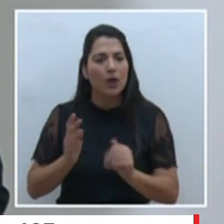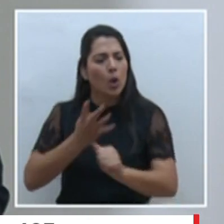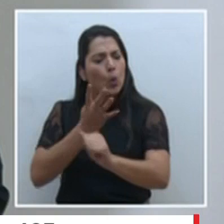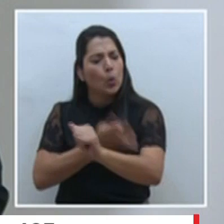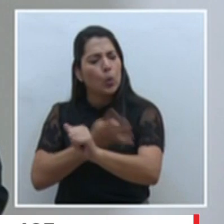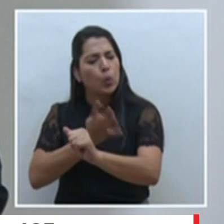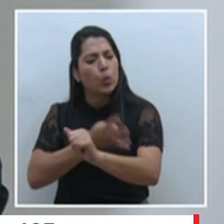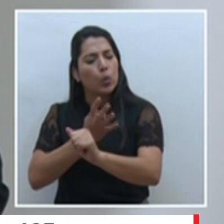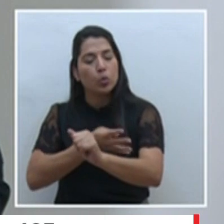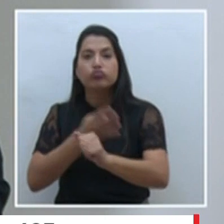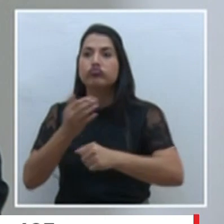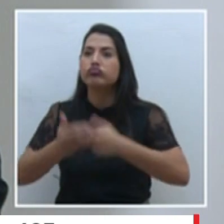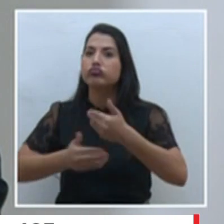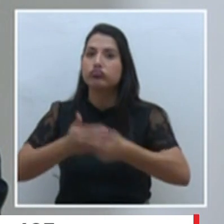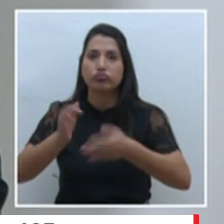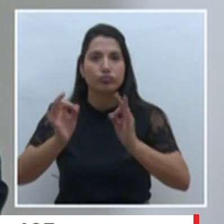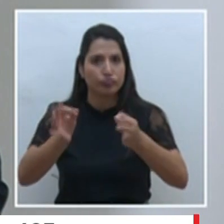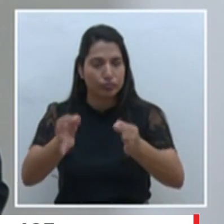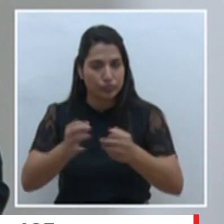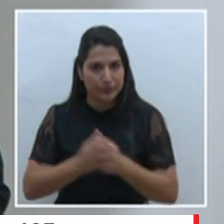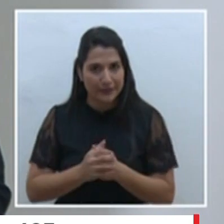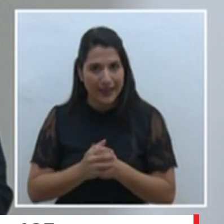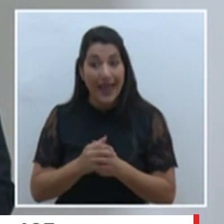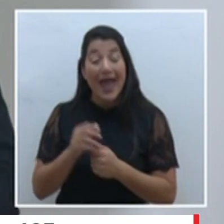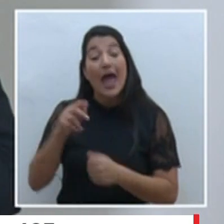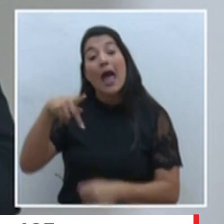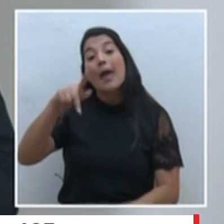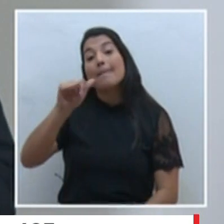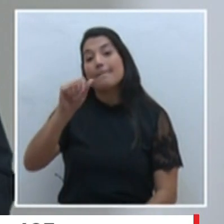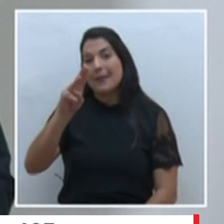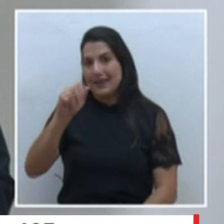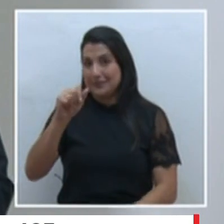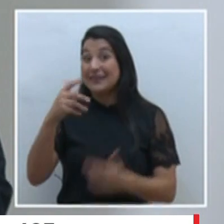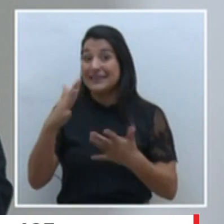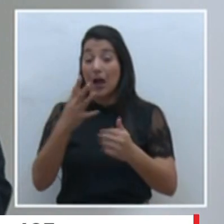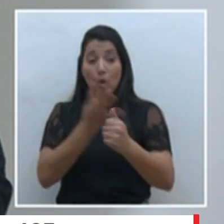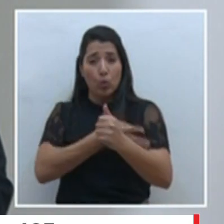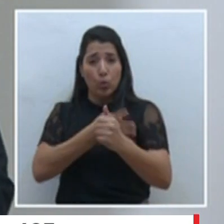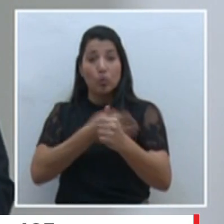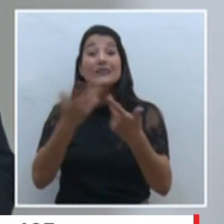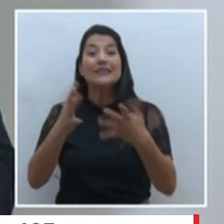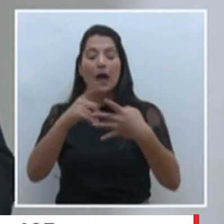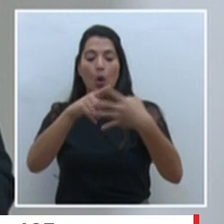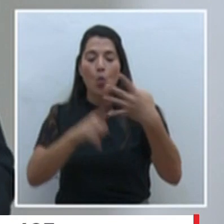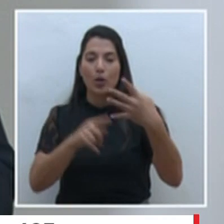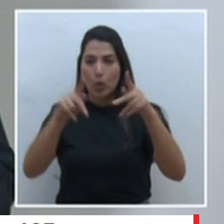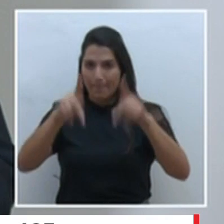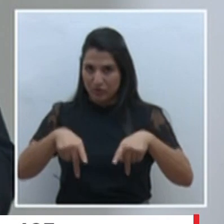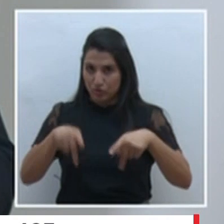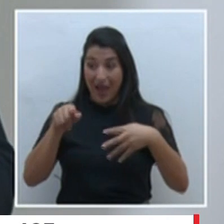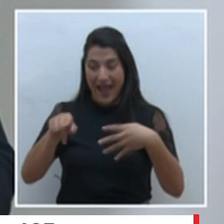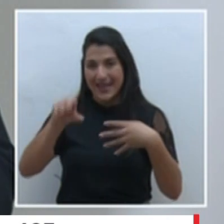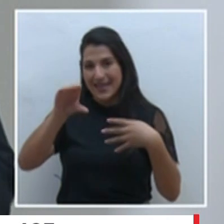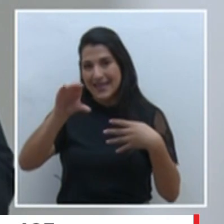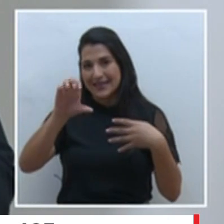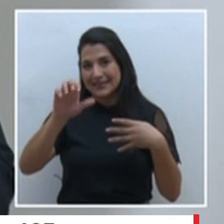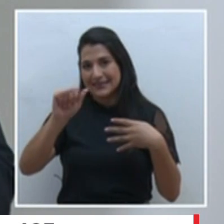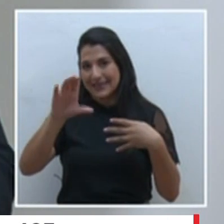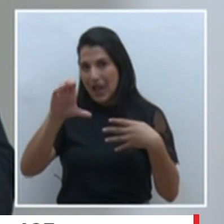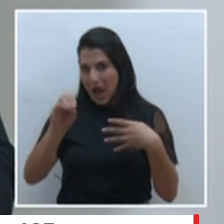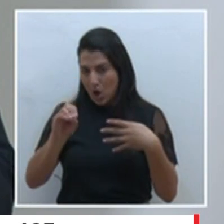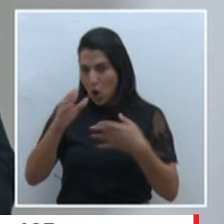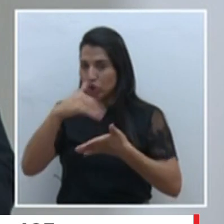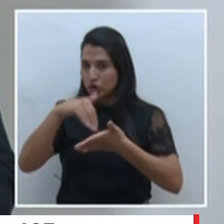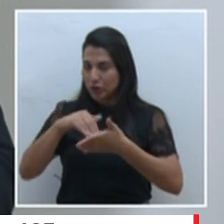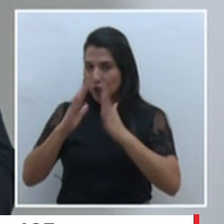plasma convaleciente. El plasma se le ha aplicado a 4 pacientes en el SEACO, pero aquí hay que resaltar que 4